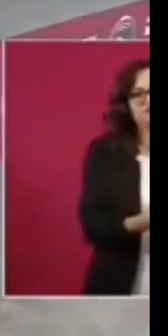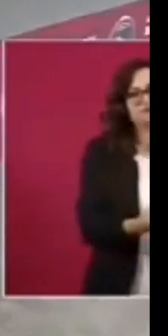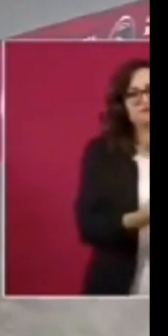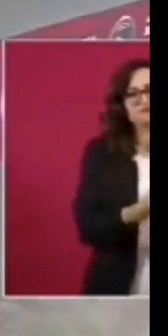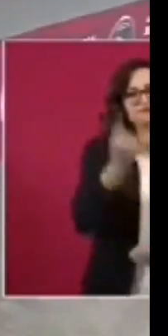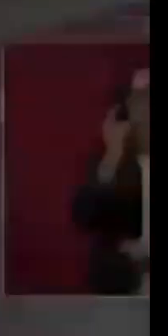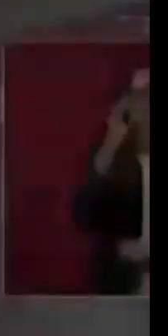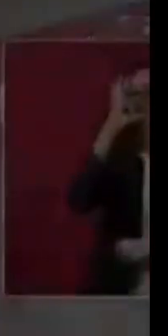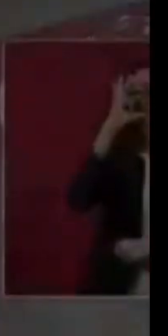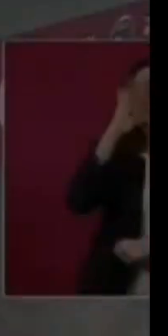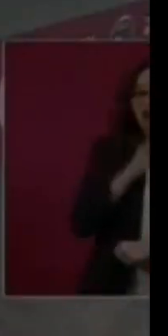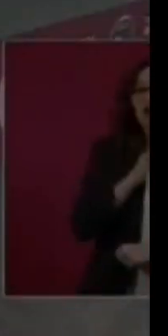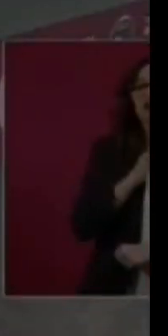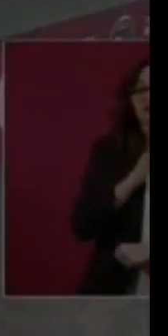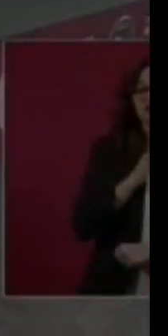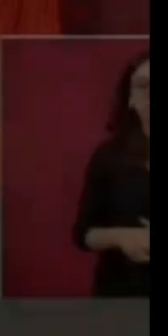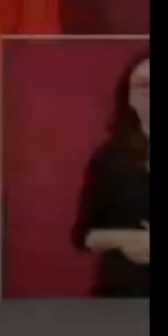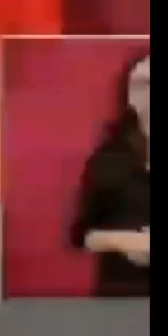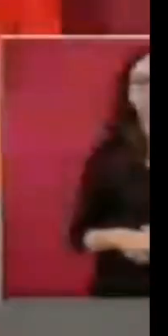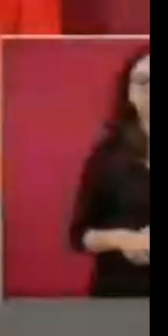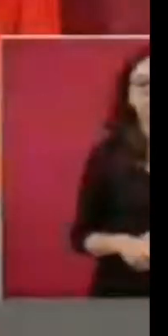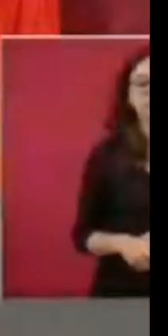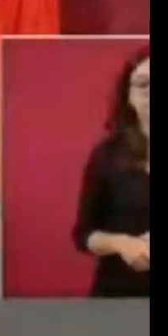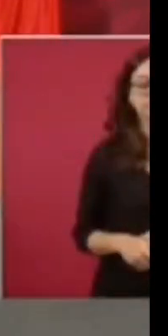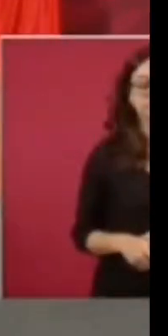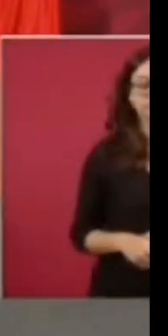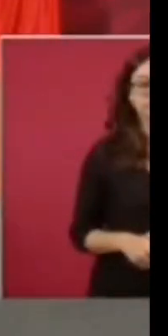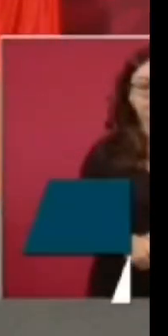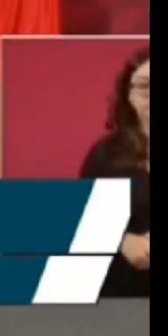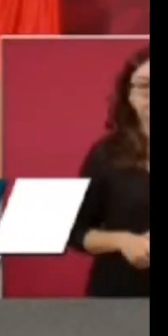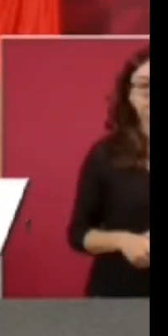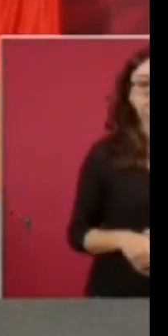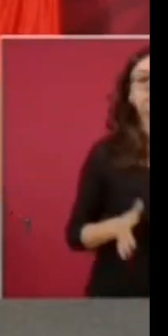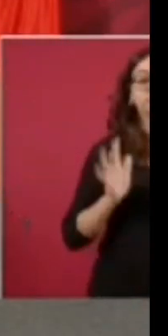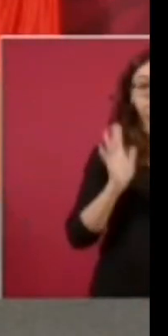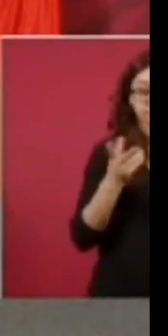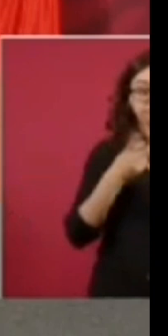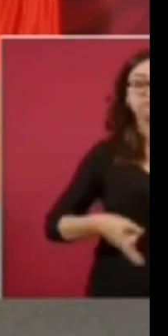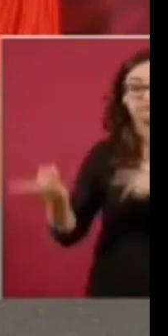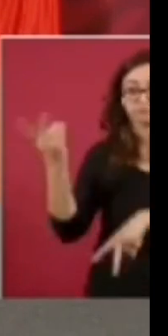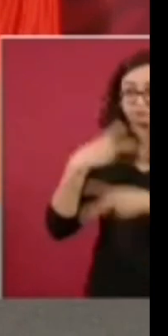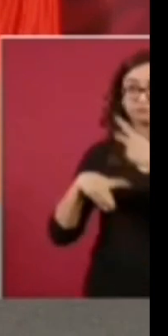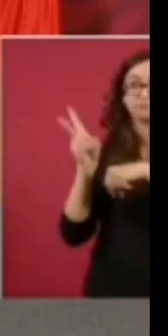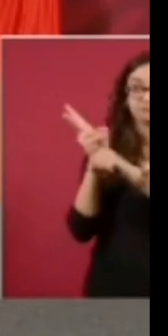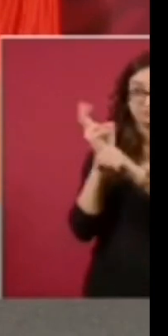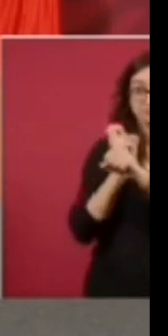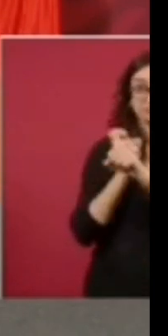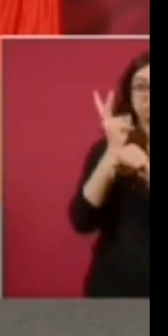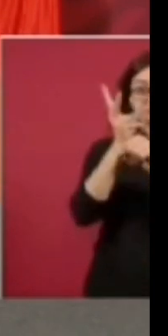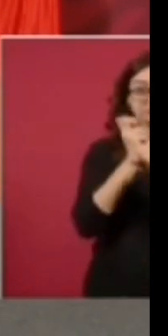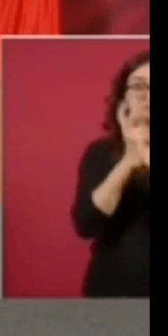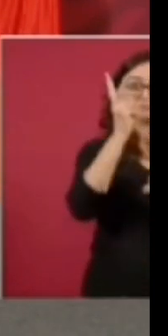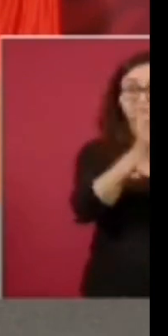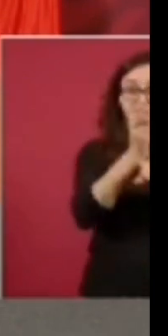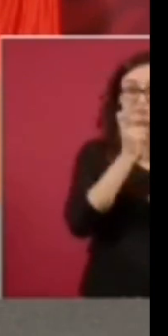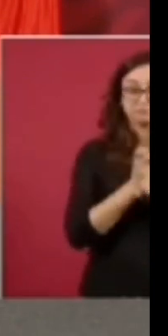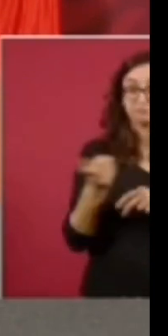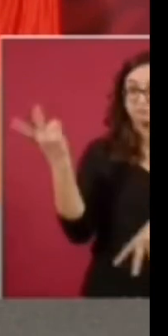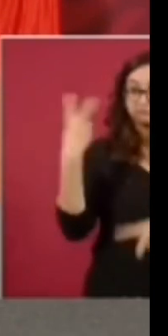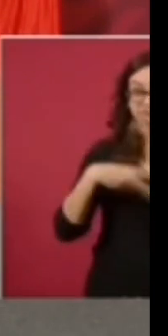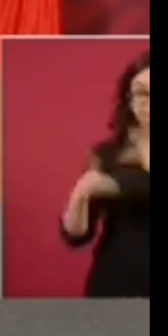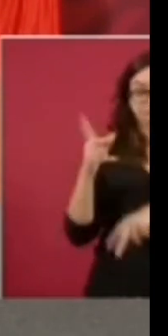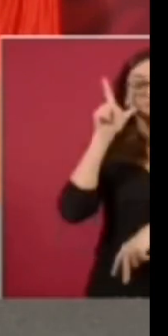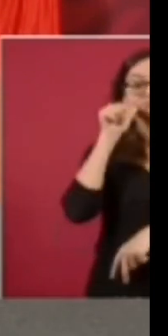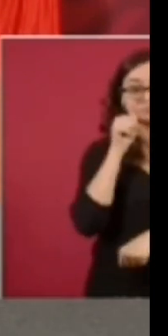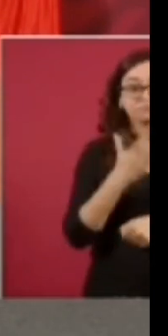cierto es que nada... Ya están llegando los invitados para mañana. De